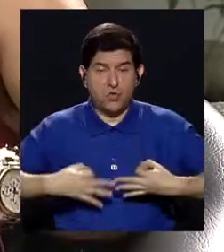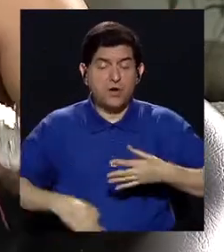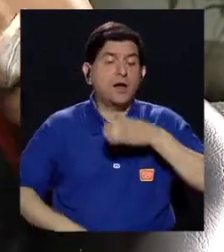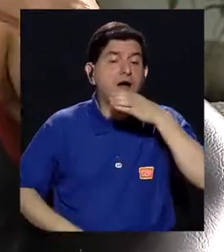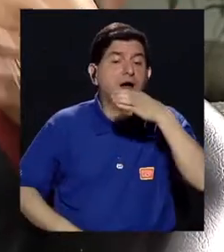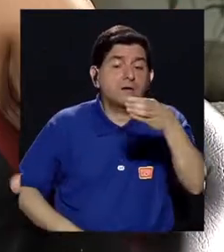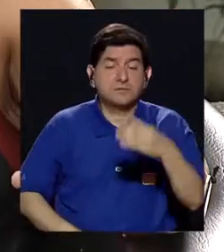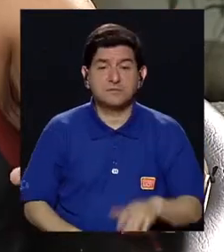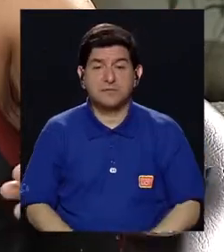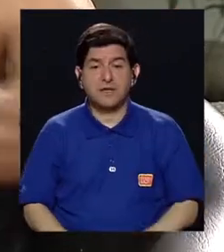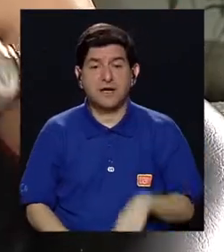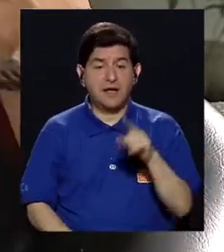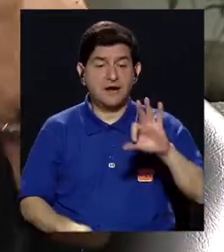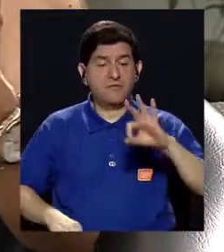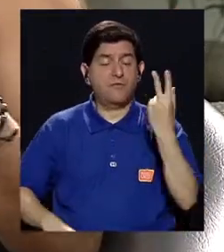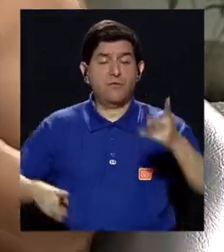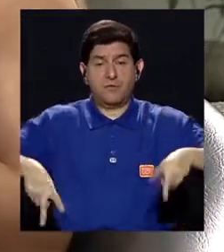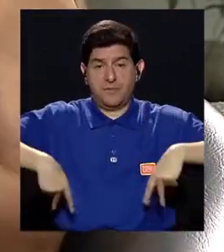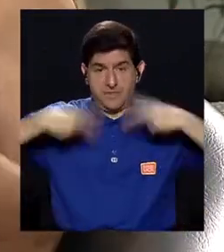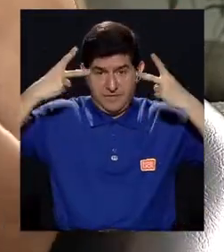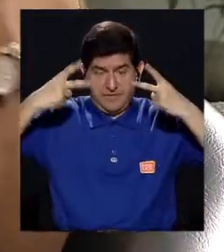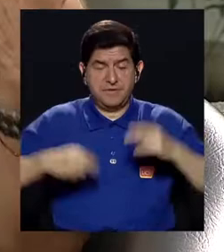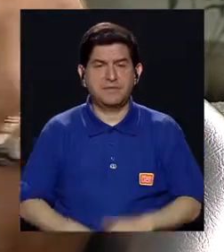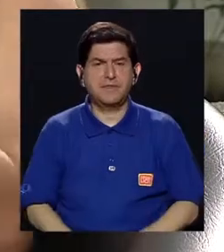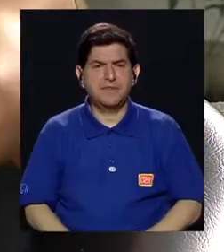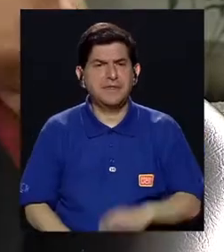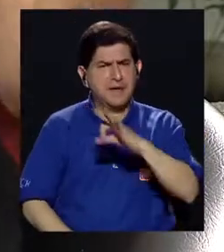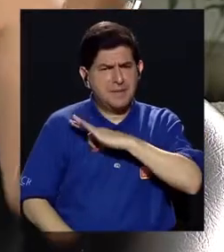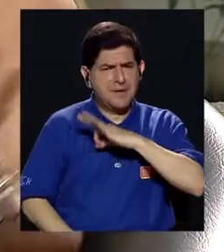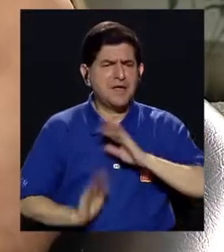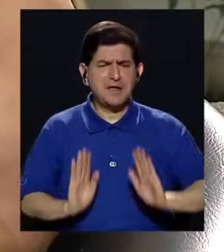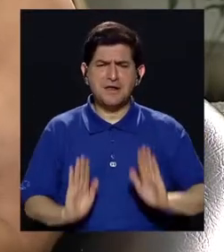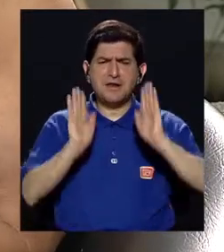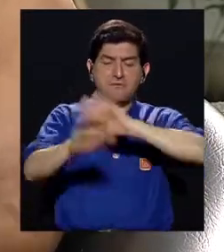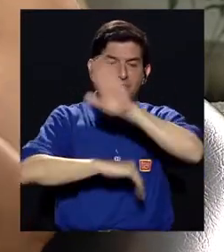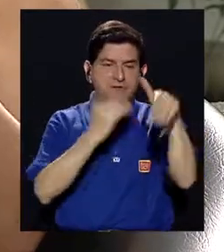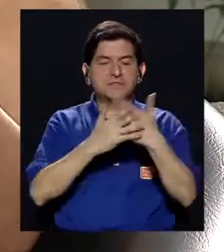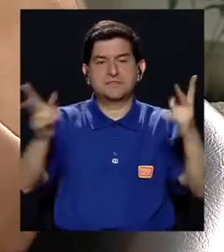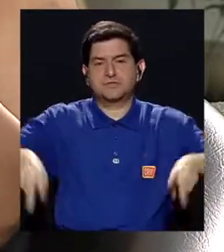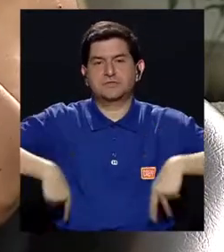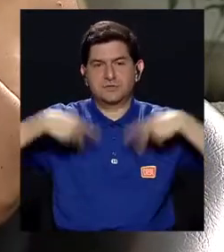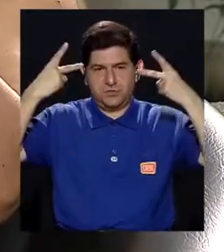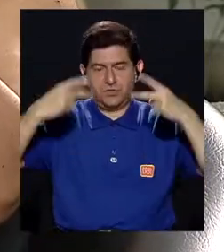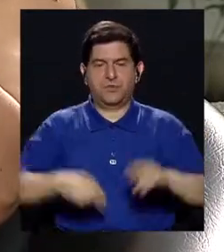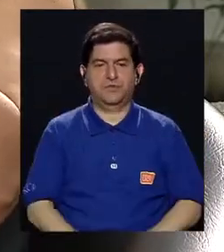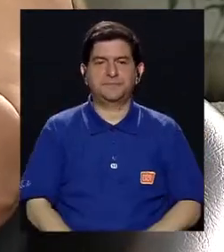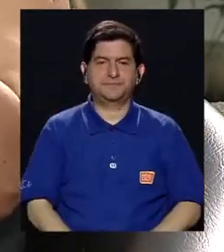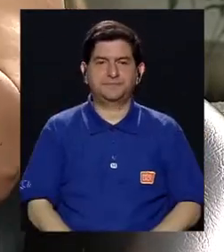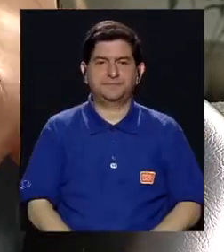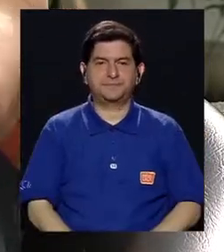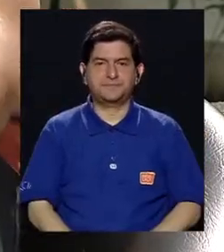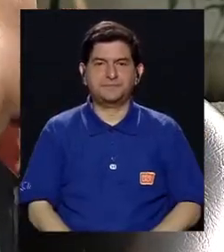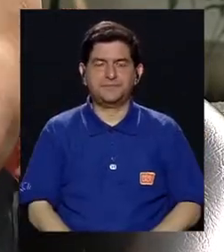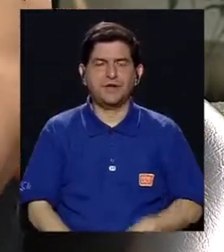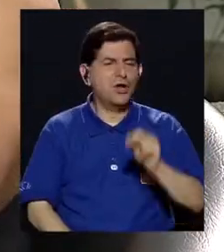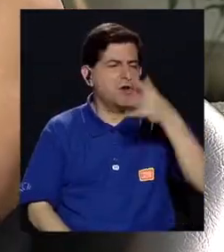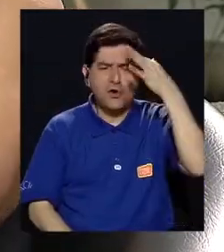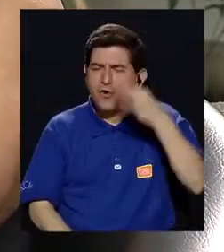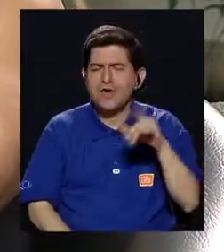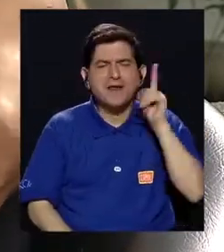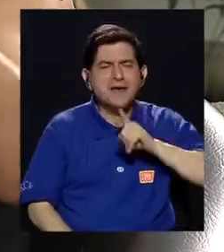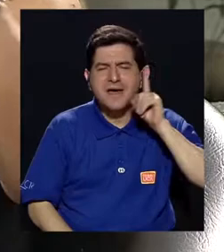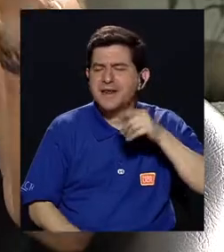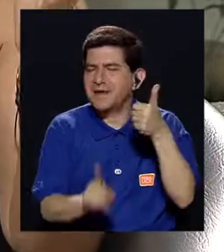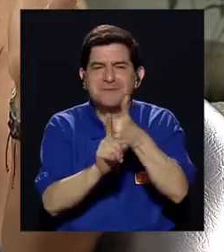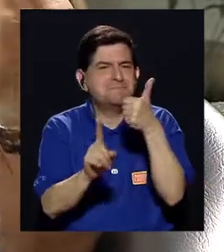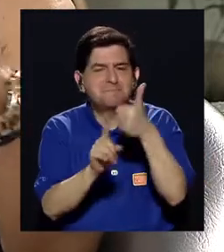recomienda entonces un estilo de vida que además va a tener beneficios maravillosos para toda mi vida. No creamos en el mito por sí